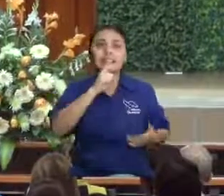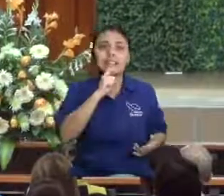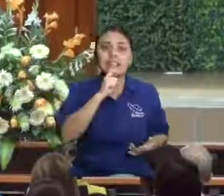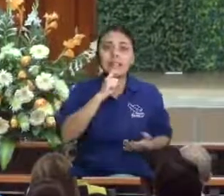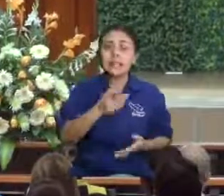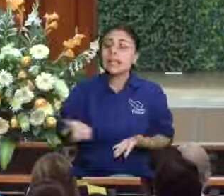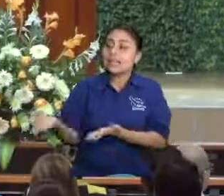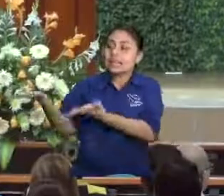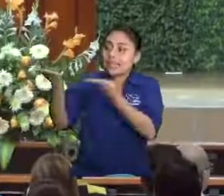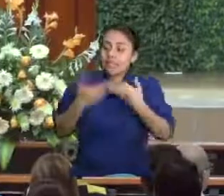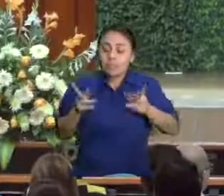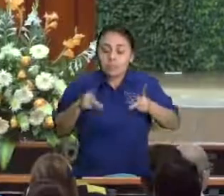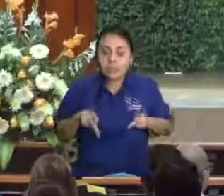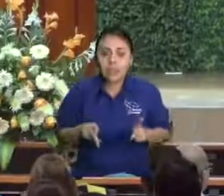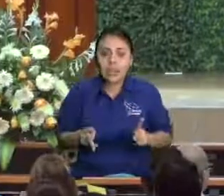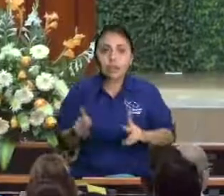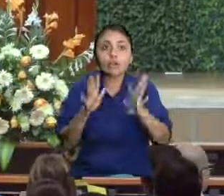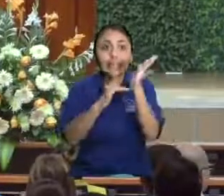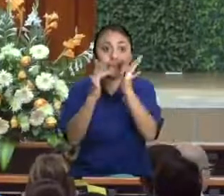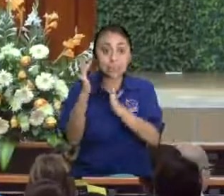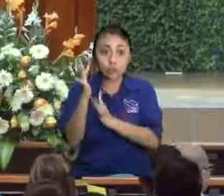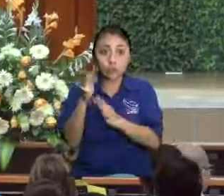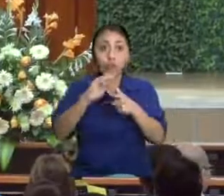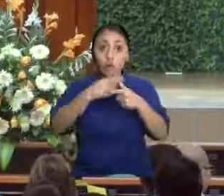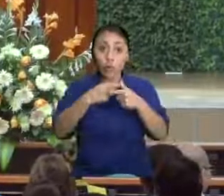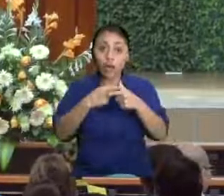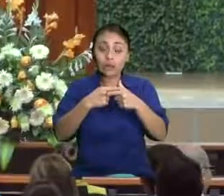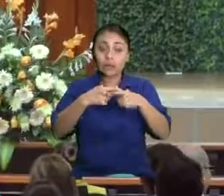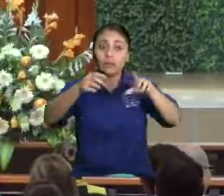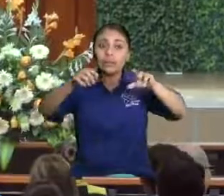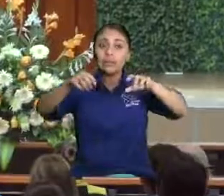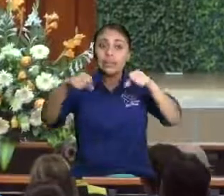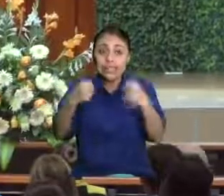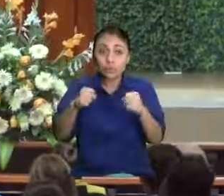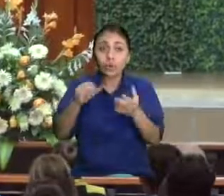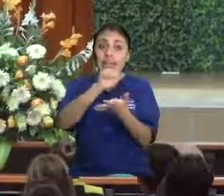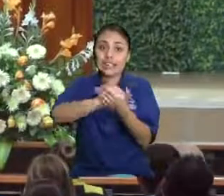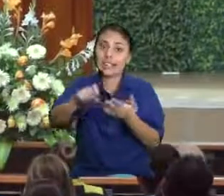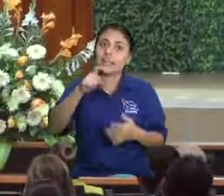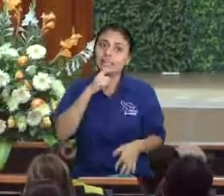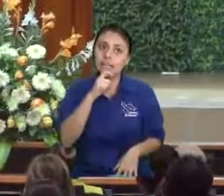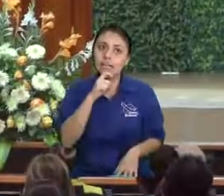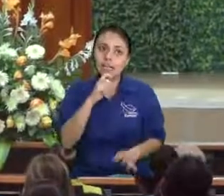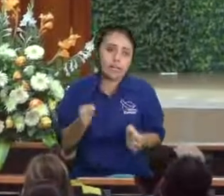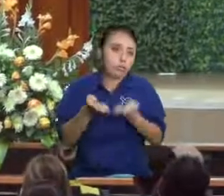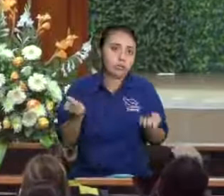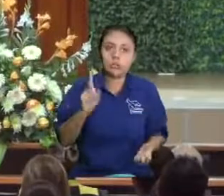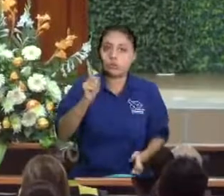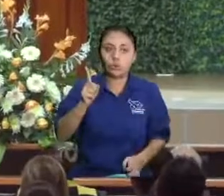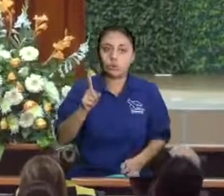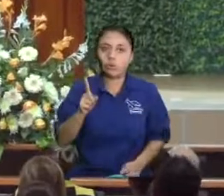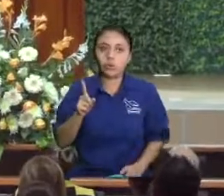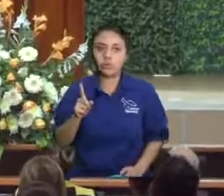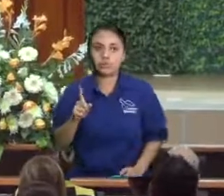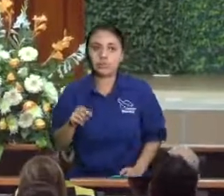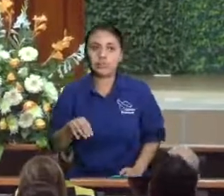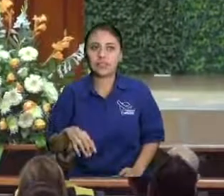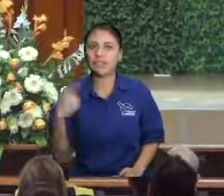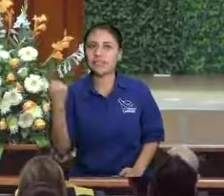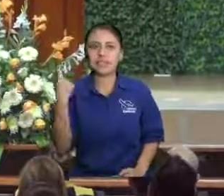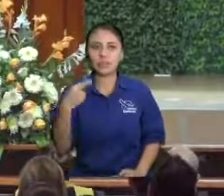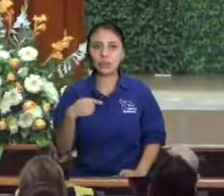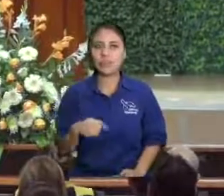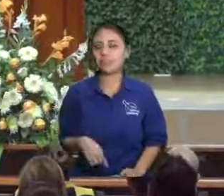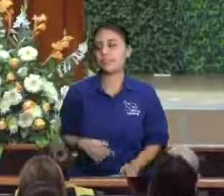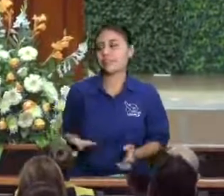privilegio que Jesús tomó cuando hizo la Santa Cena. Entonces no se trata solamente de ir, tenemos